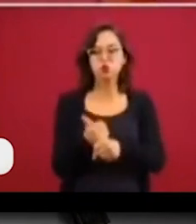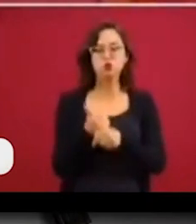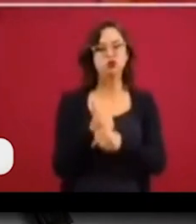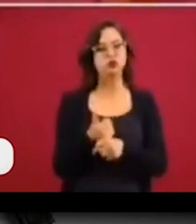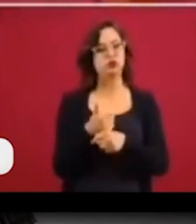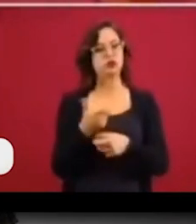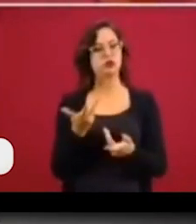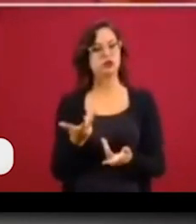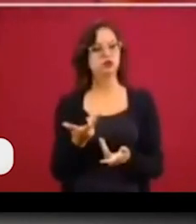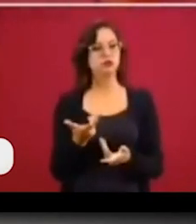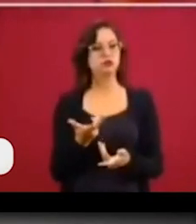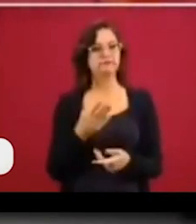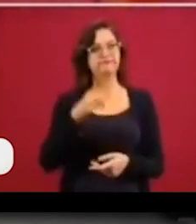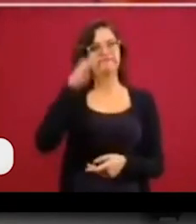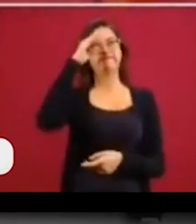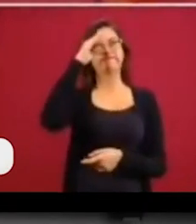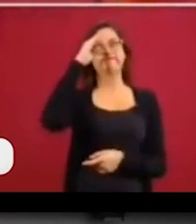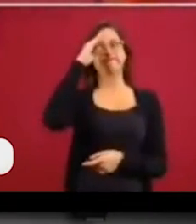que les provocan.